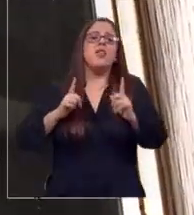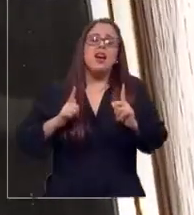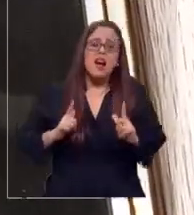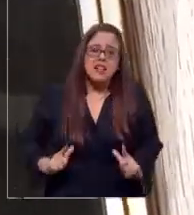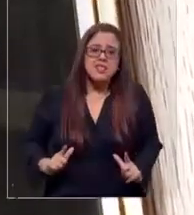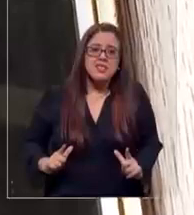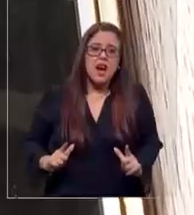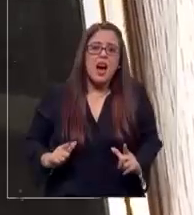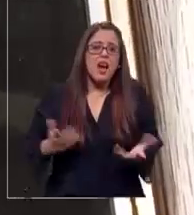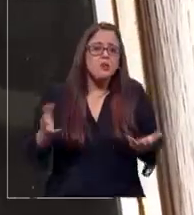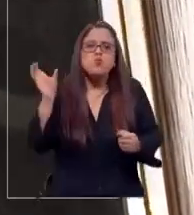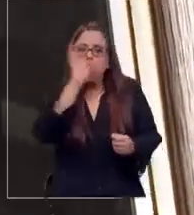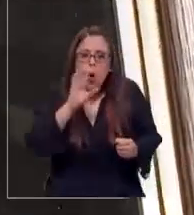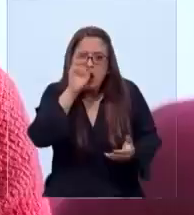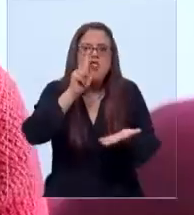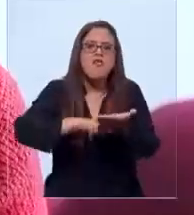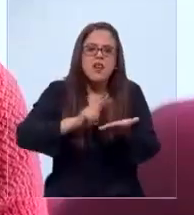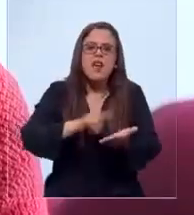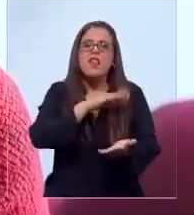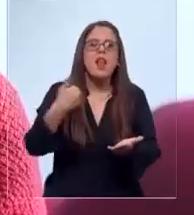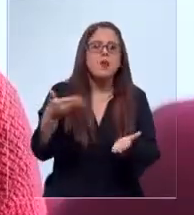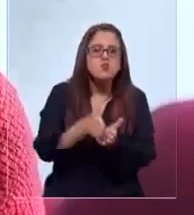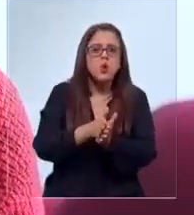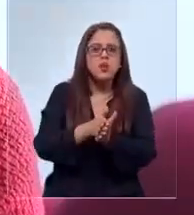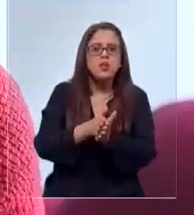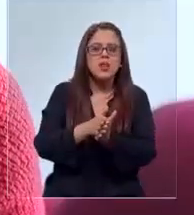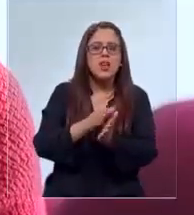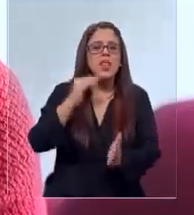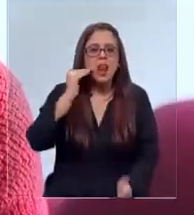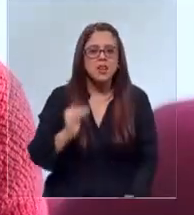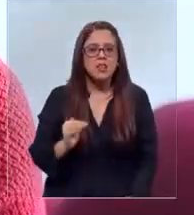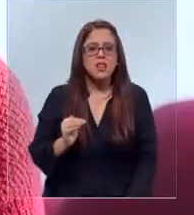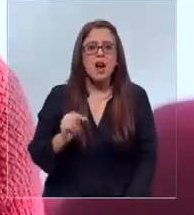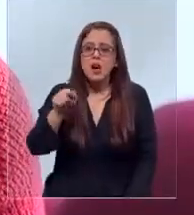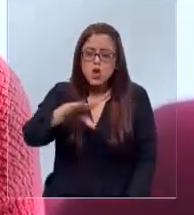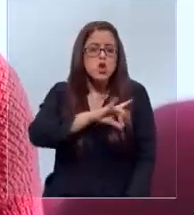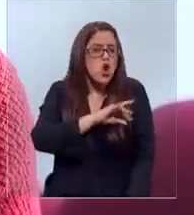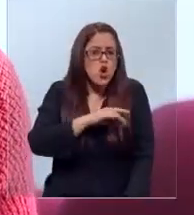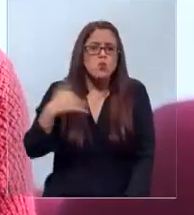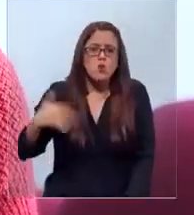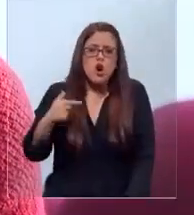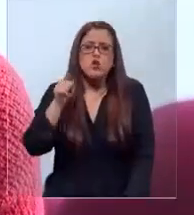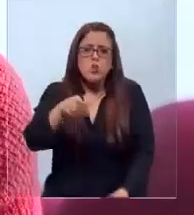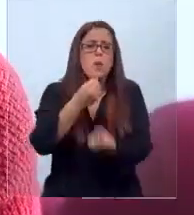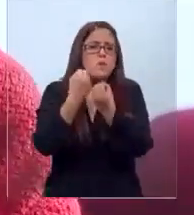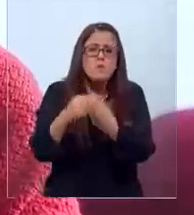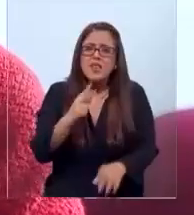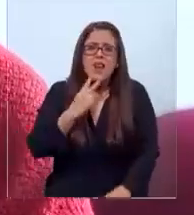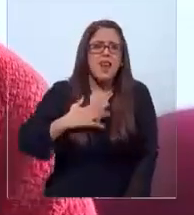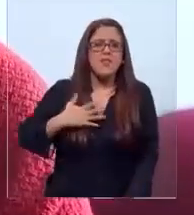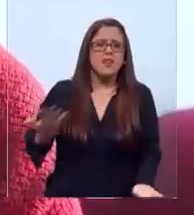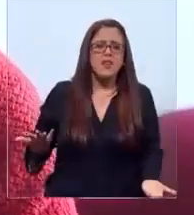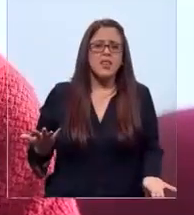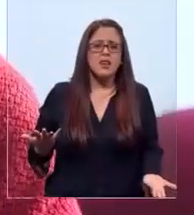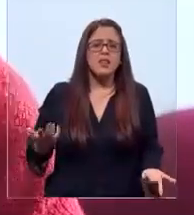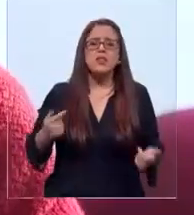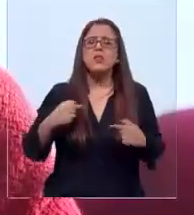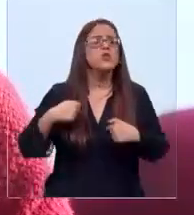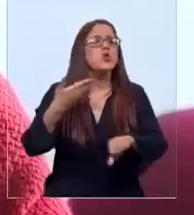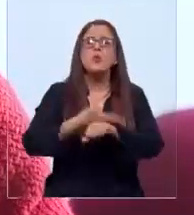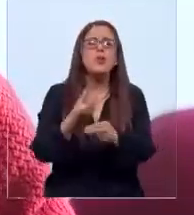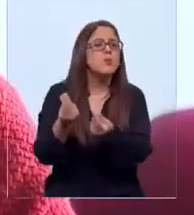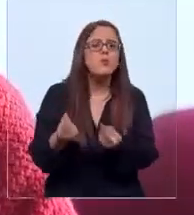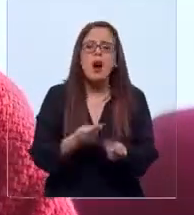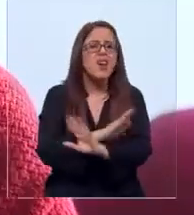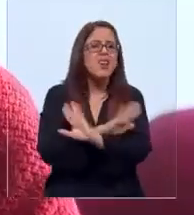de Carolina. Es un dolor muy grande. Muy grande porque tú pierdes tu vida. Mire, yo no pido